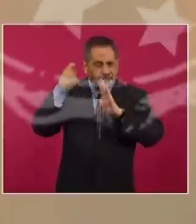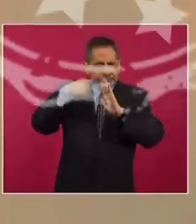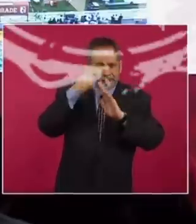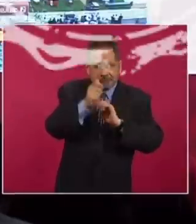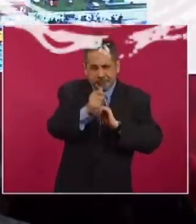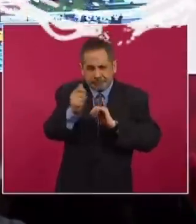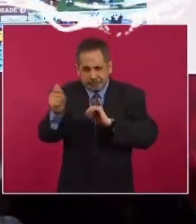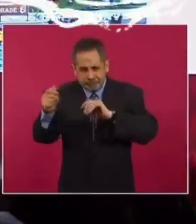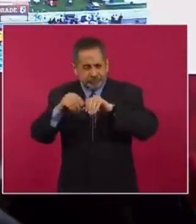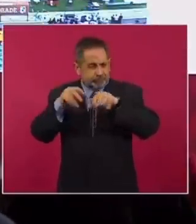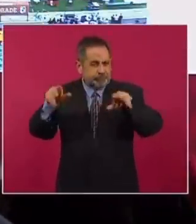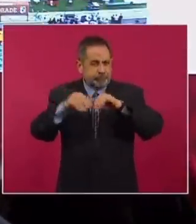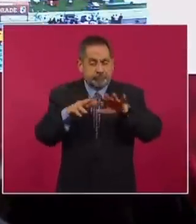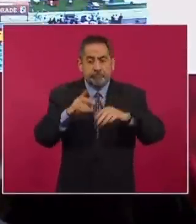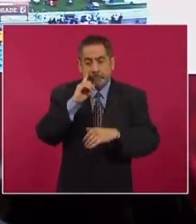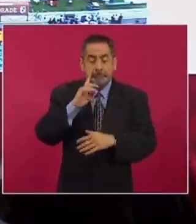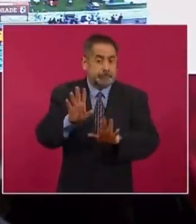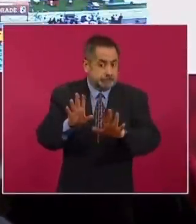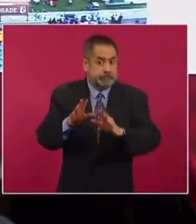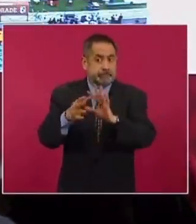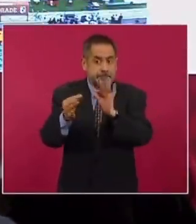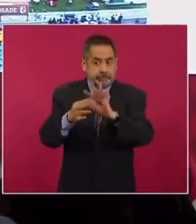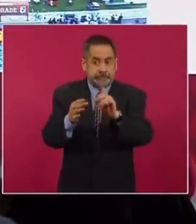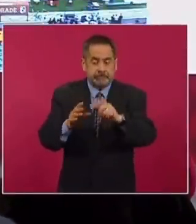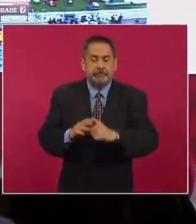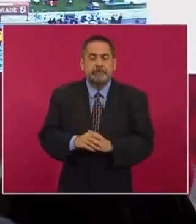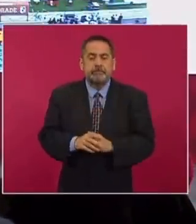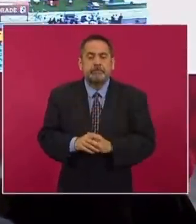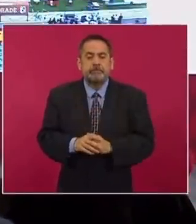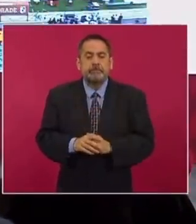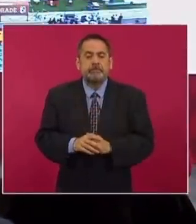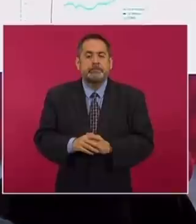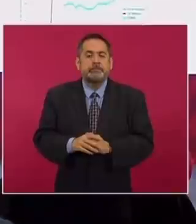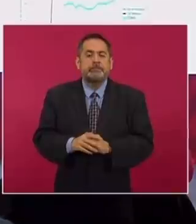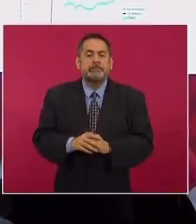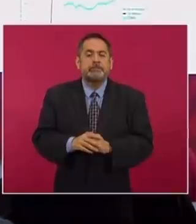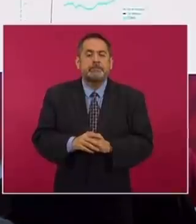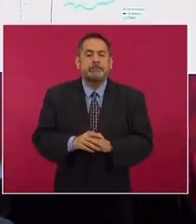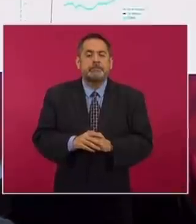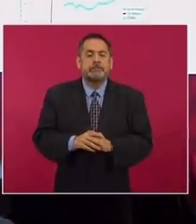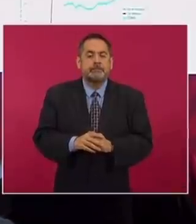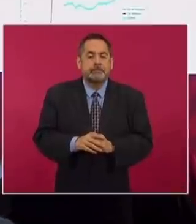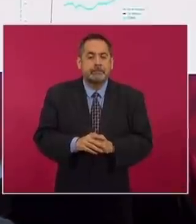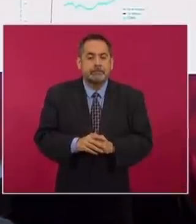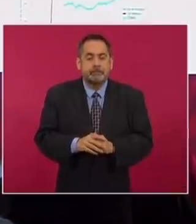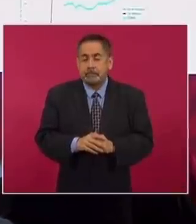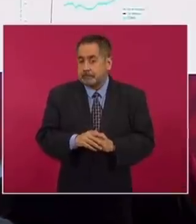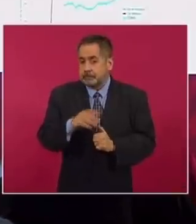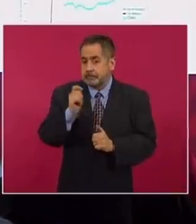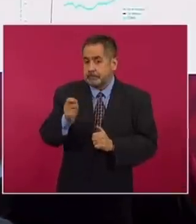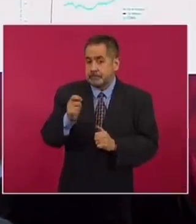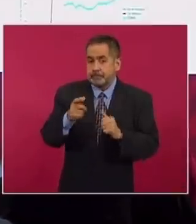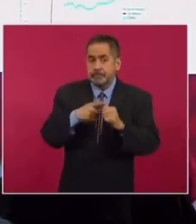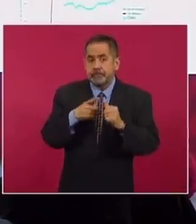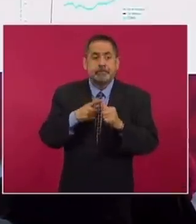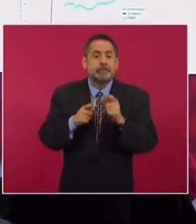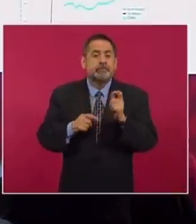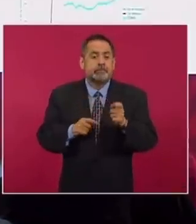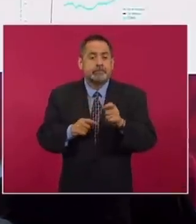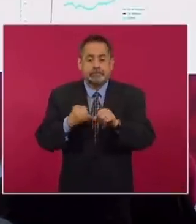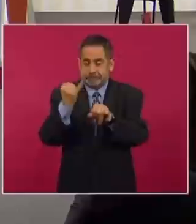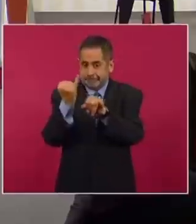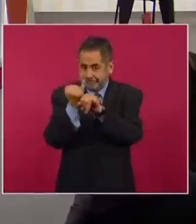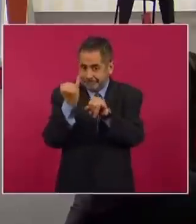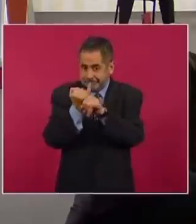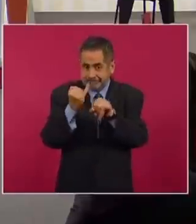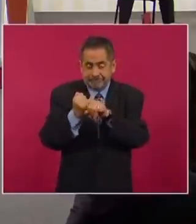es importante señalar que en un primer momento siguiente se estuvo manejando en diferentes redes